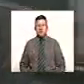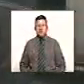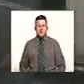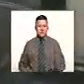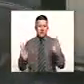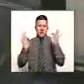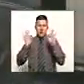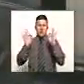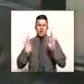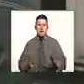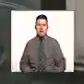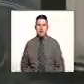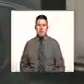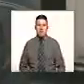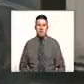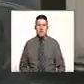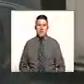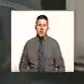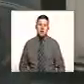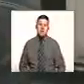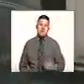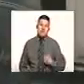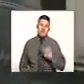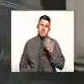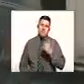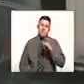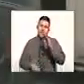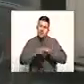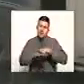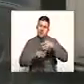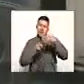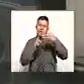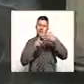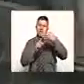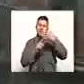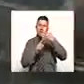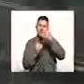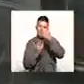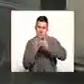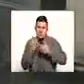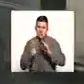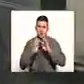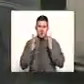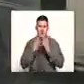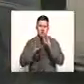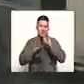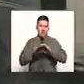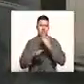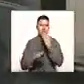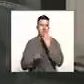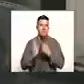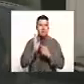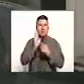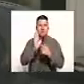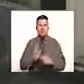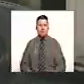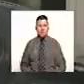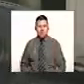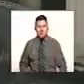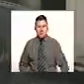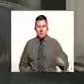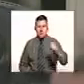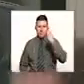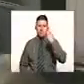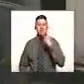comprar nadie. De manera que quiero hacer un llamado a tres cosas que están en trámite en este Congreso con la que deberíamos dar ejemplo. El